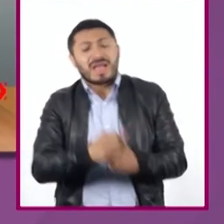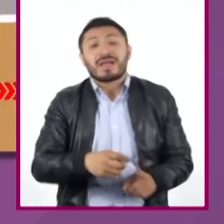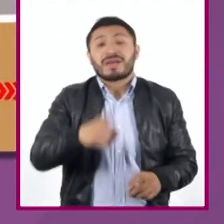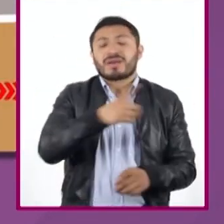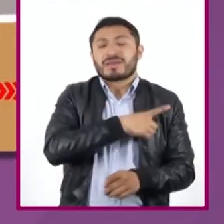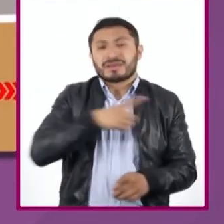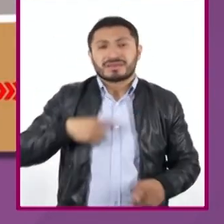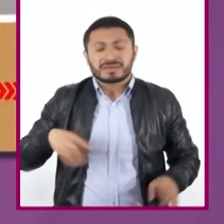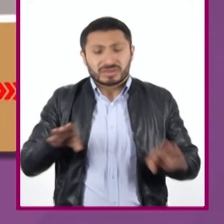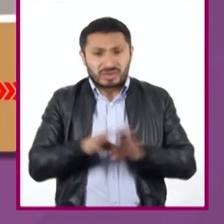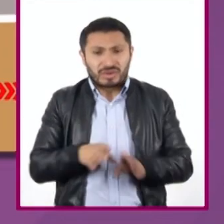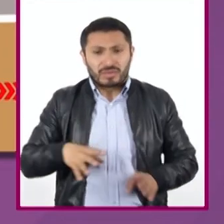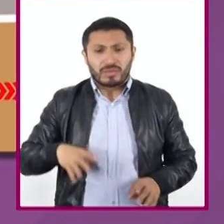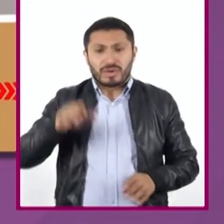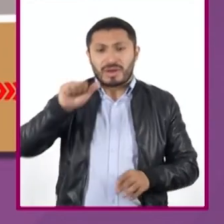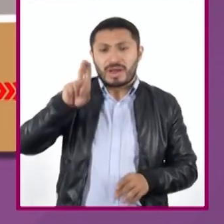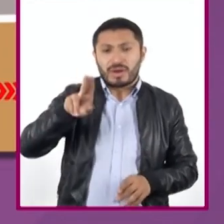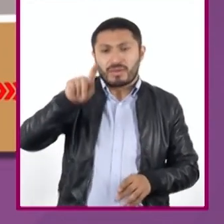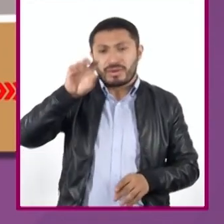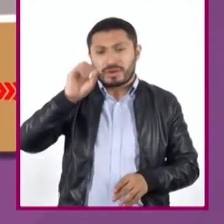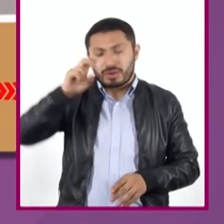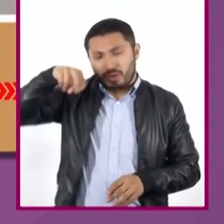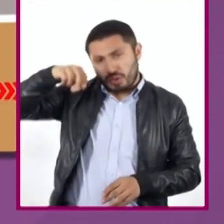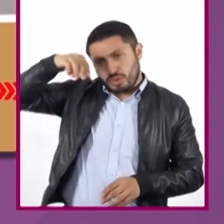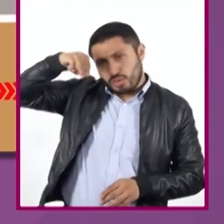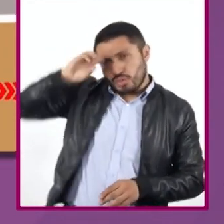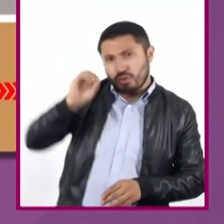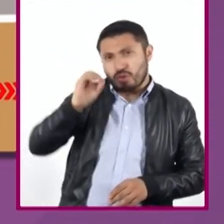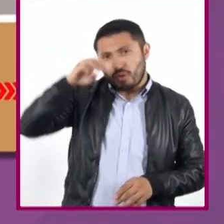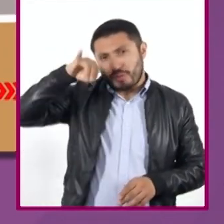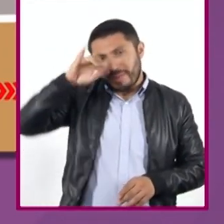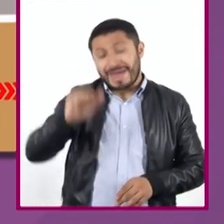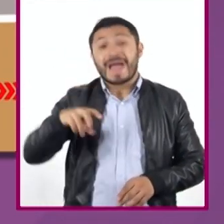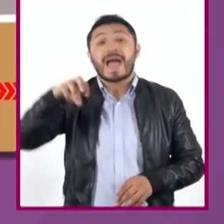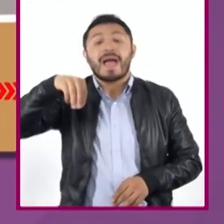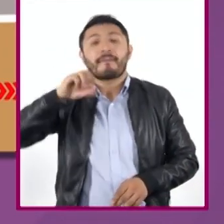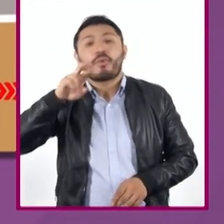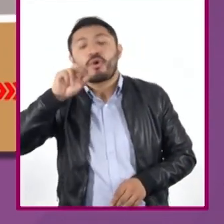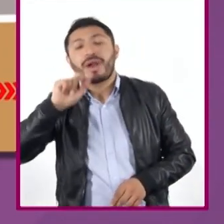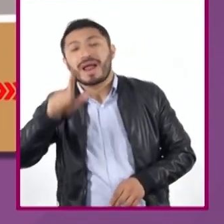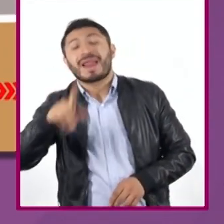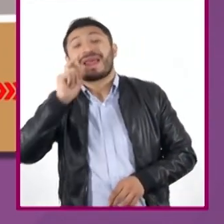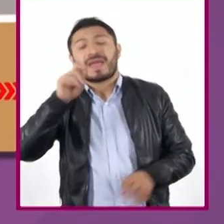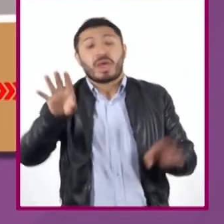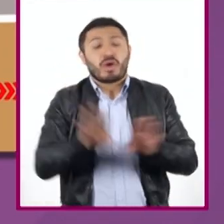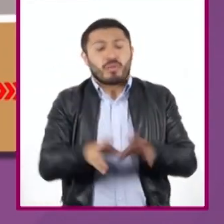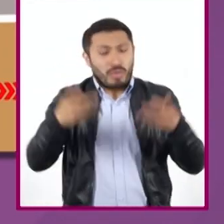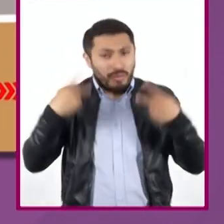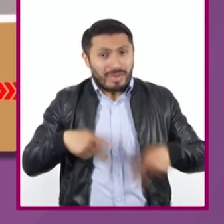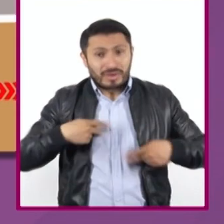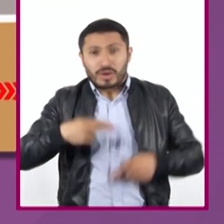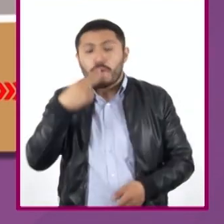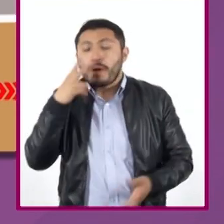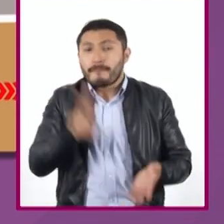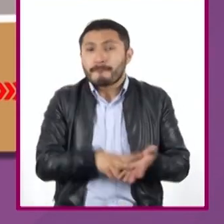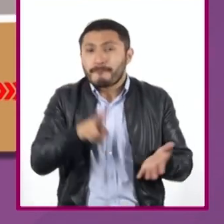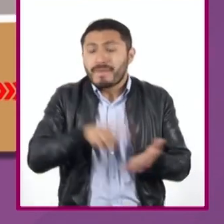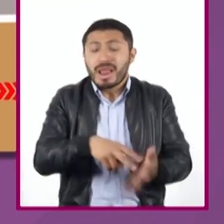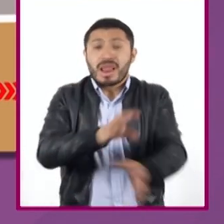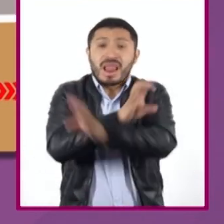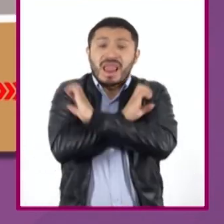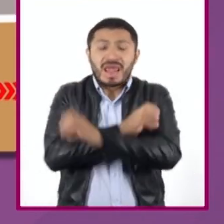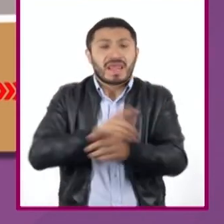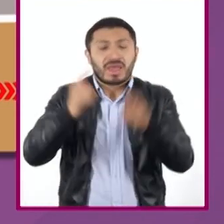moral. La autonomía moral es la facultad de una persona para actuar según sus valores éticos, independientemente